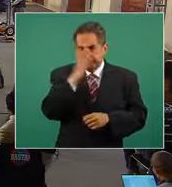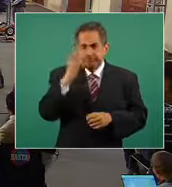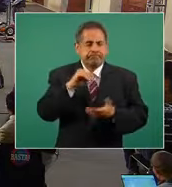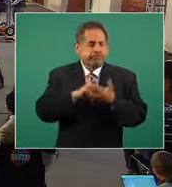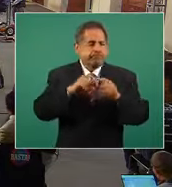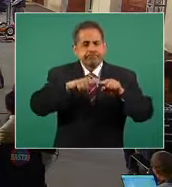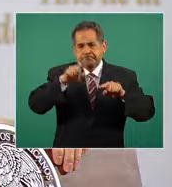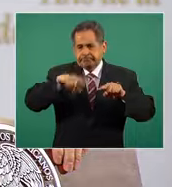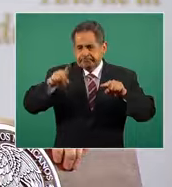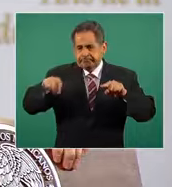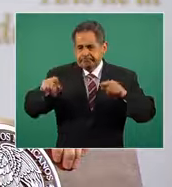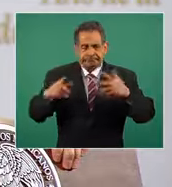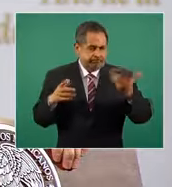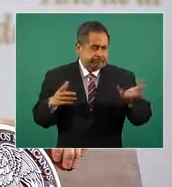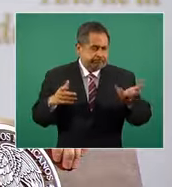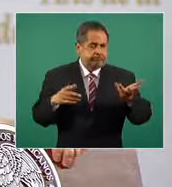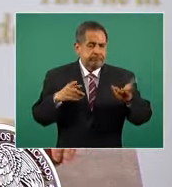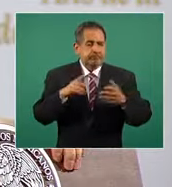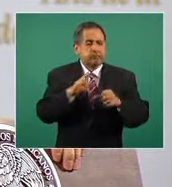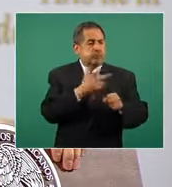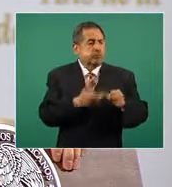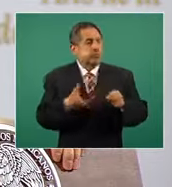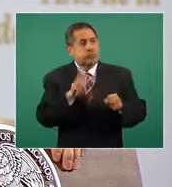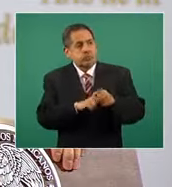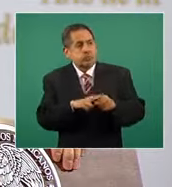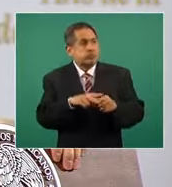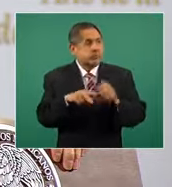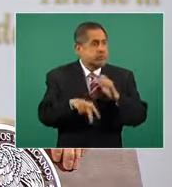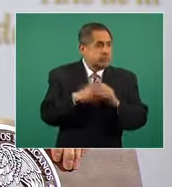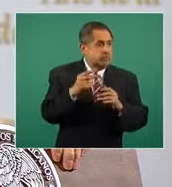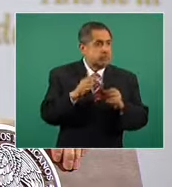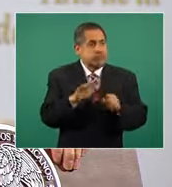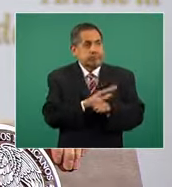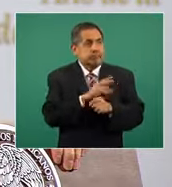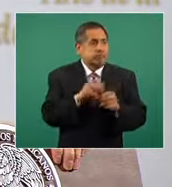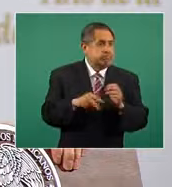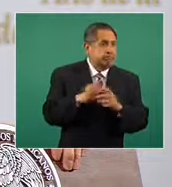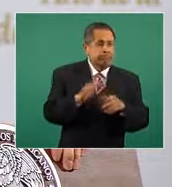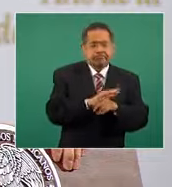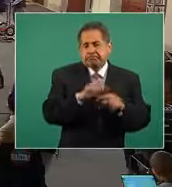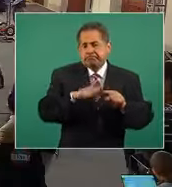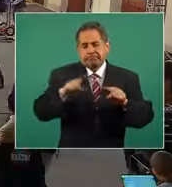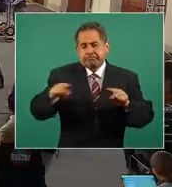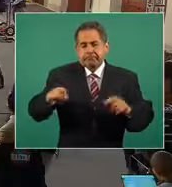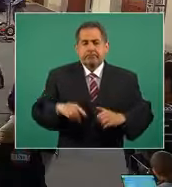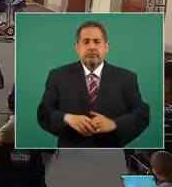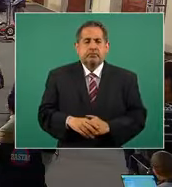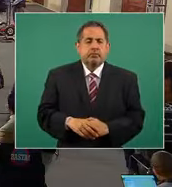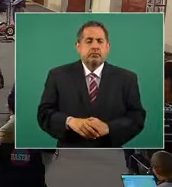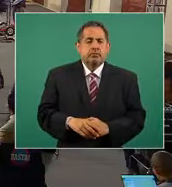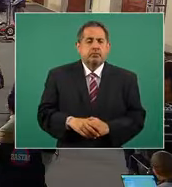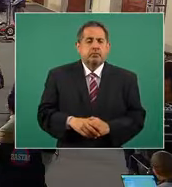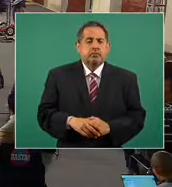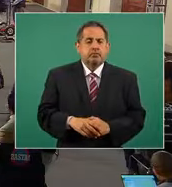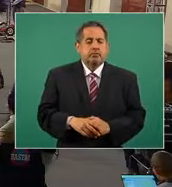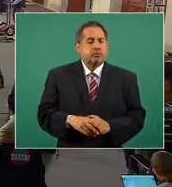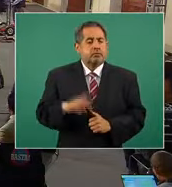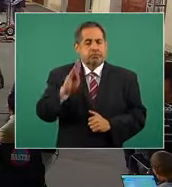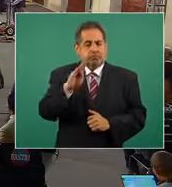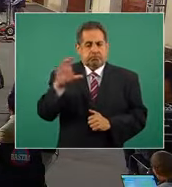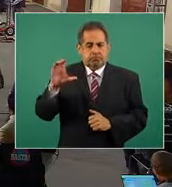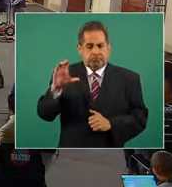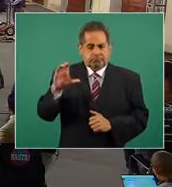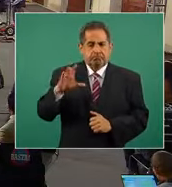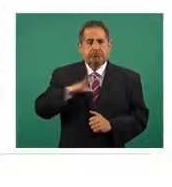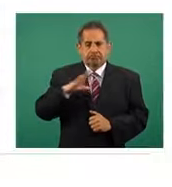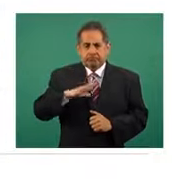subidas y bajadas en cuanto al uso de los hospitales que corresponden con la intensidad epidémica. La siguiente. Baja California sí tiene una